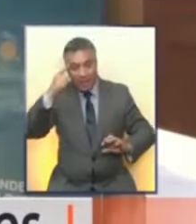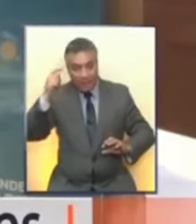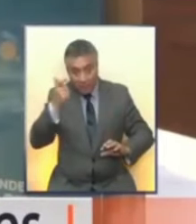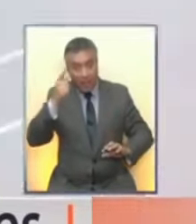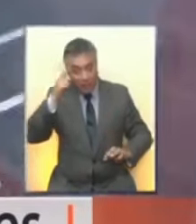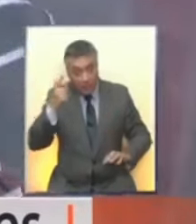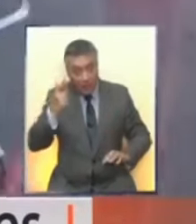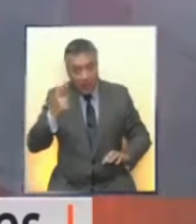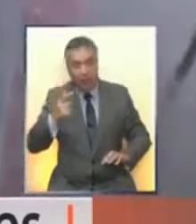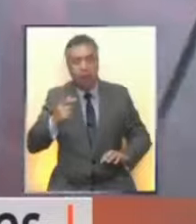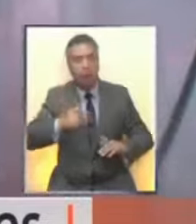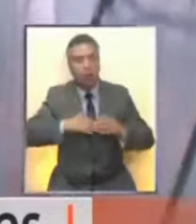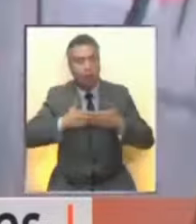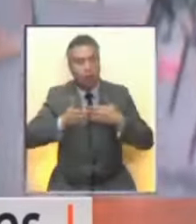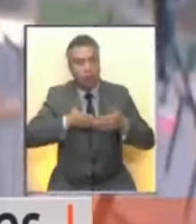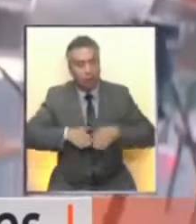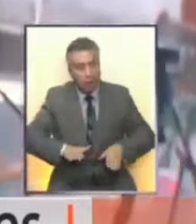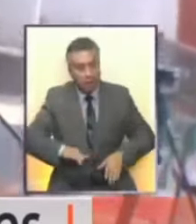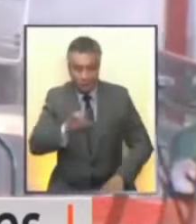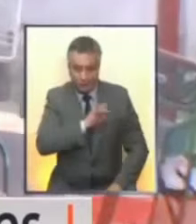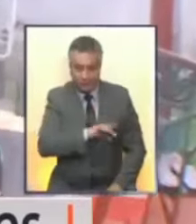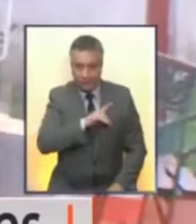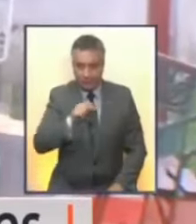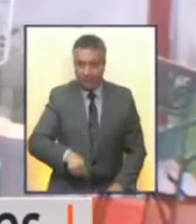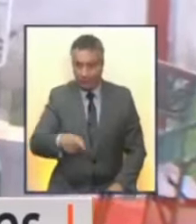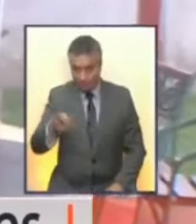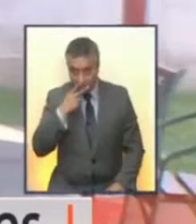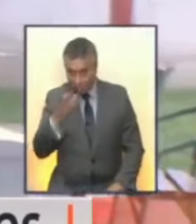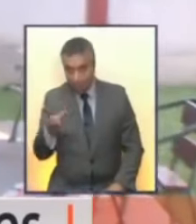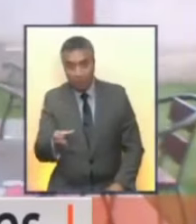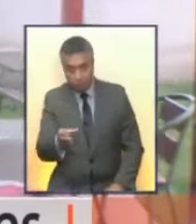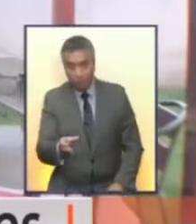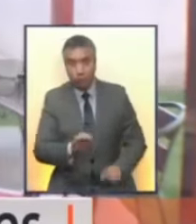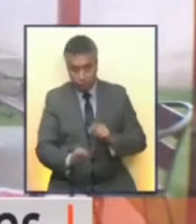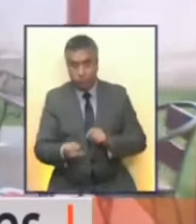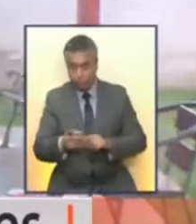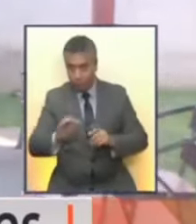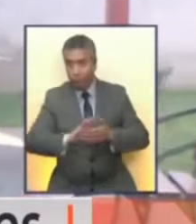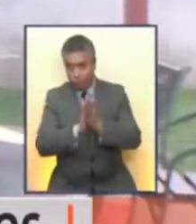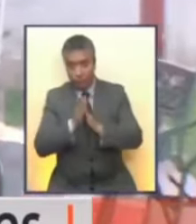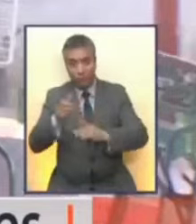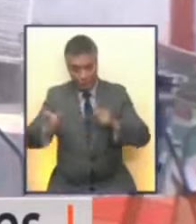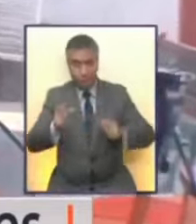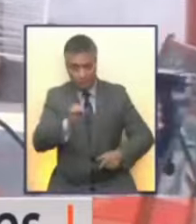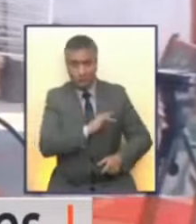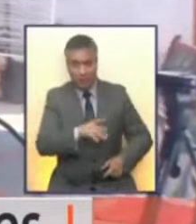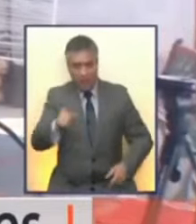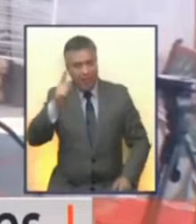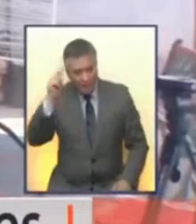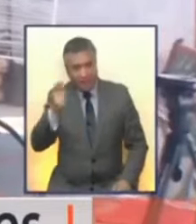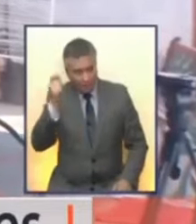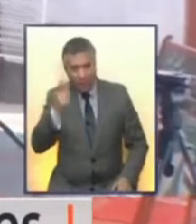in Chile. Made in Chile. Como ven, el Pro Barbecue sirve, así que insto a todos mis compañeros chilenos a inventar, a poner